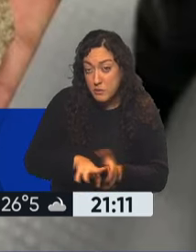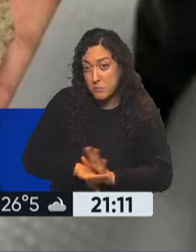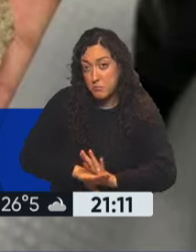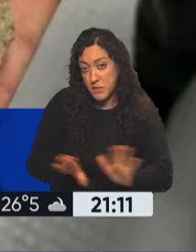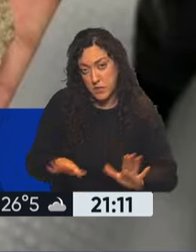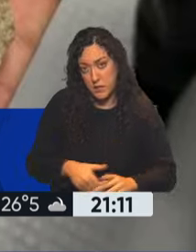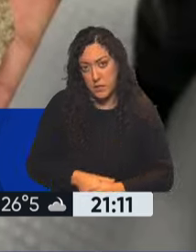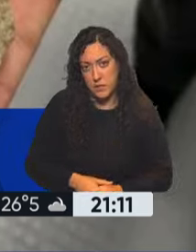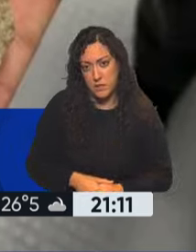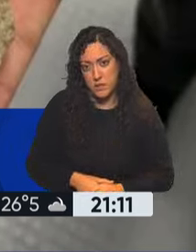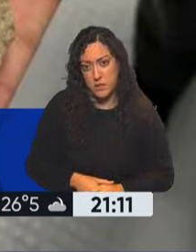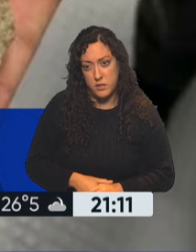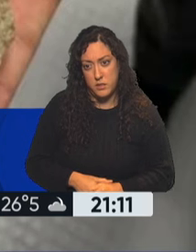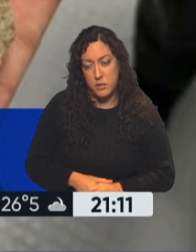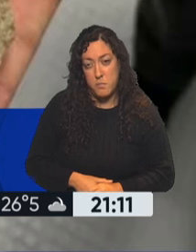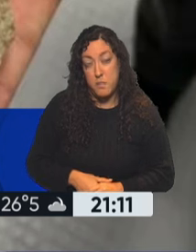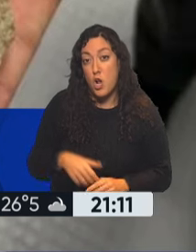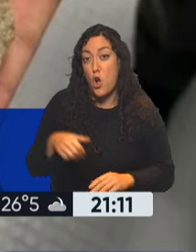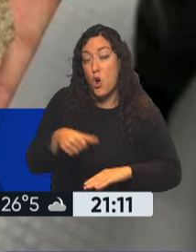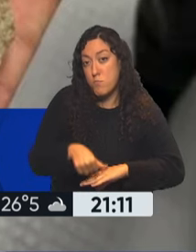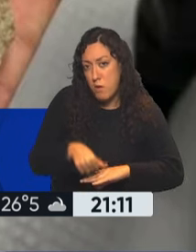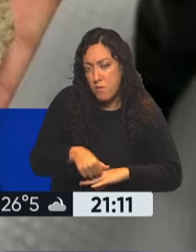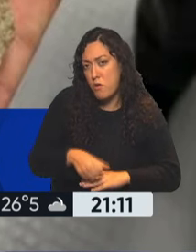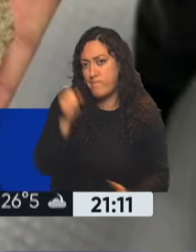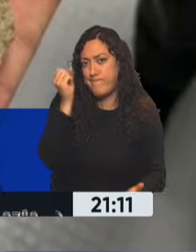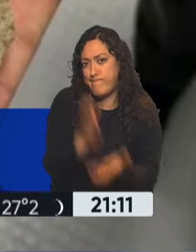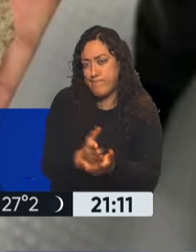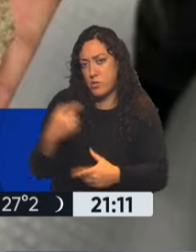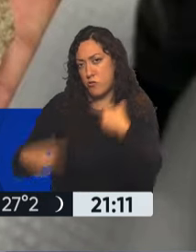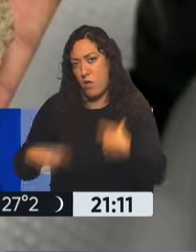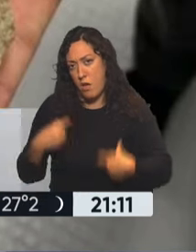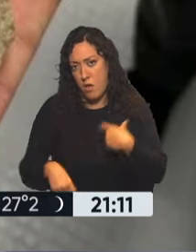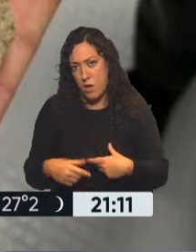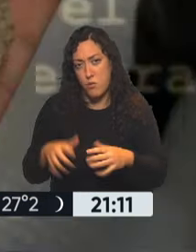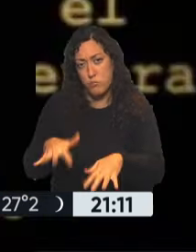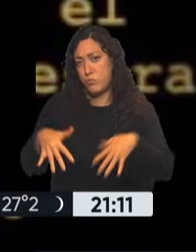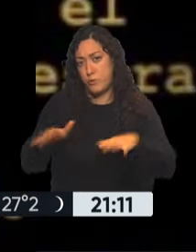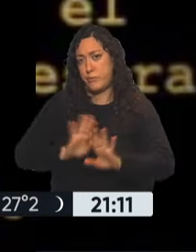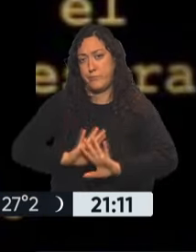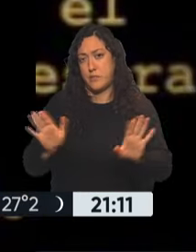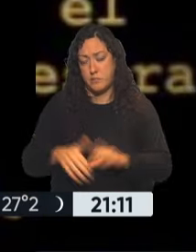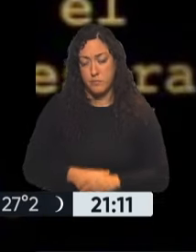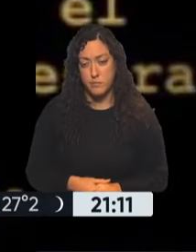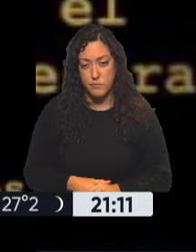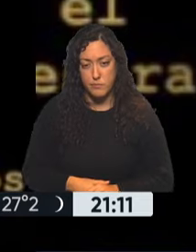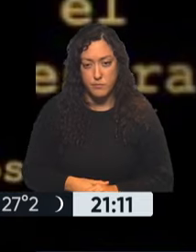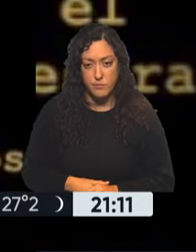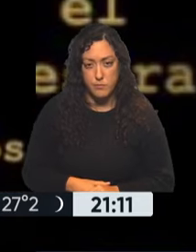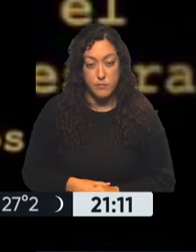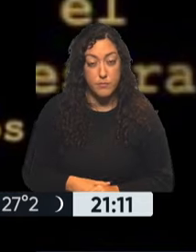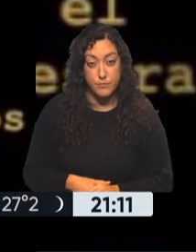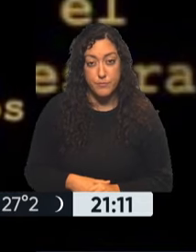suceda esto, seguramente la Conmebol sancionará a Central y jugará sin público. Ahora, es una